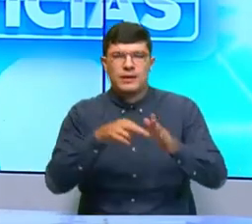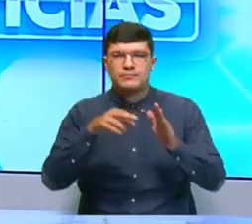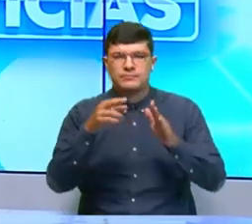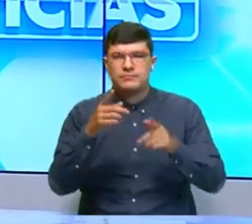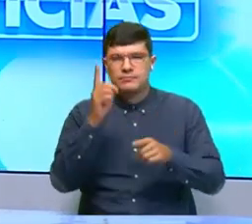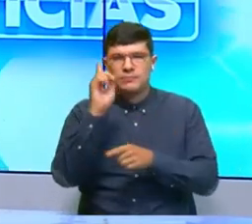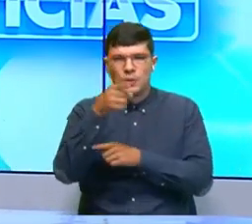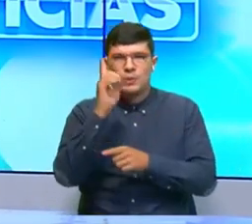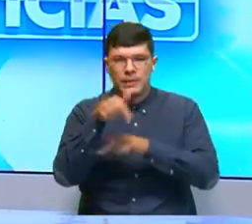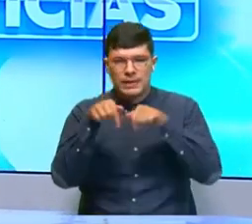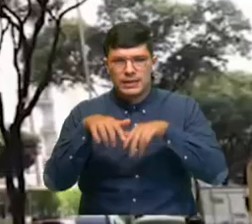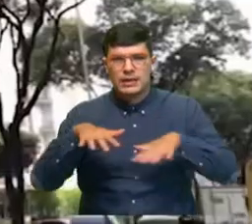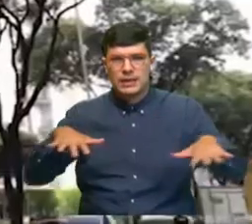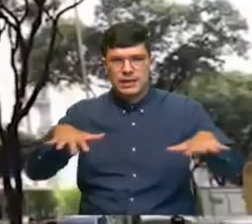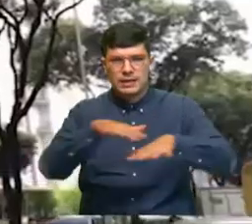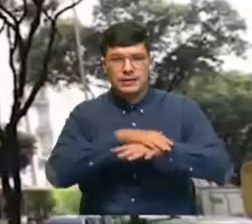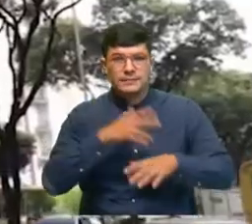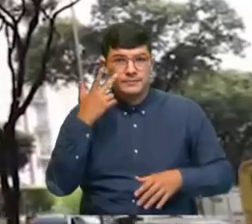Bucaramanga, Manolo Azuero.